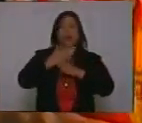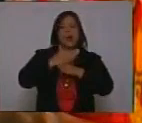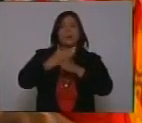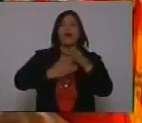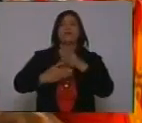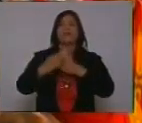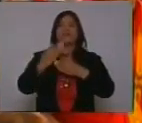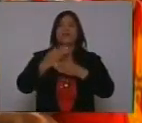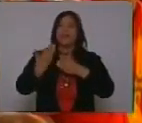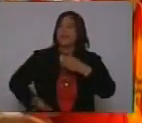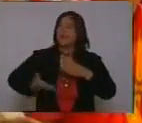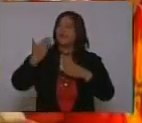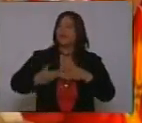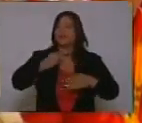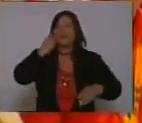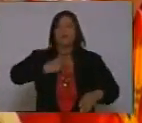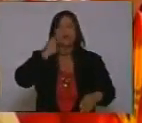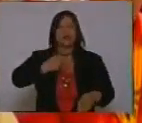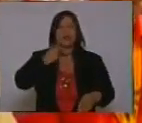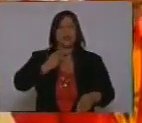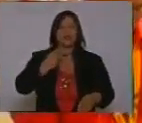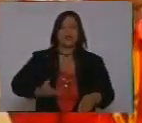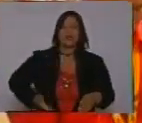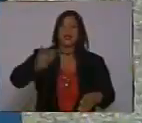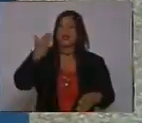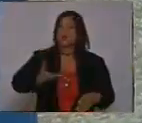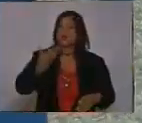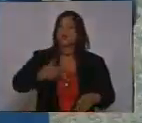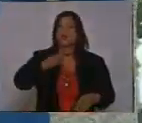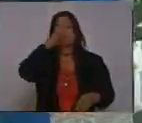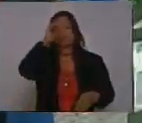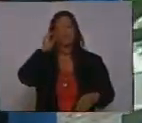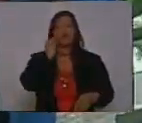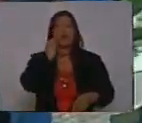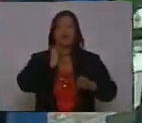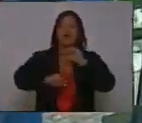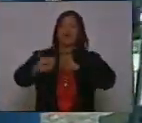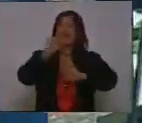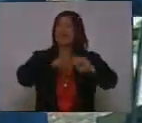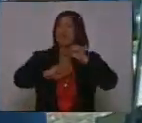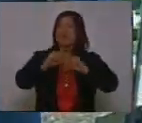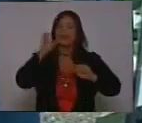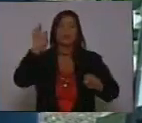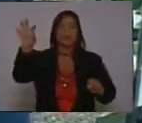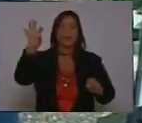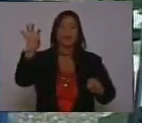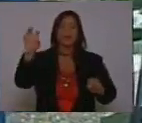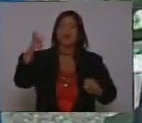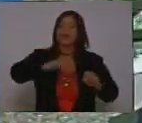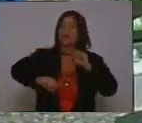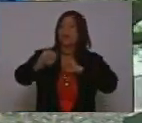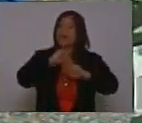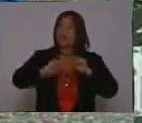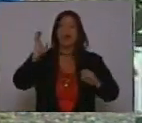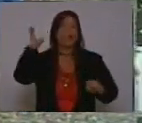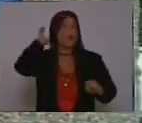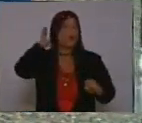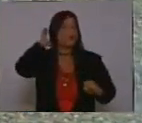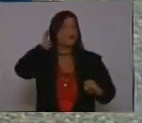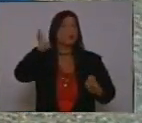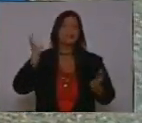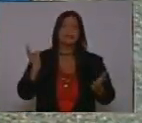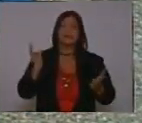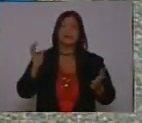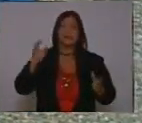la importancia de la política, la importancia de los jóvenes defender su patria, pero defender su patria con conciencia,